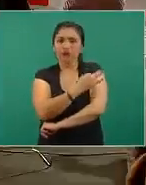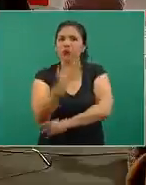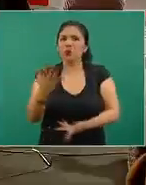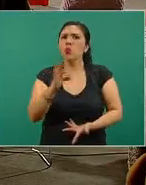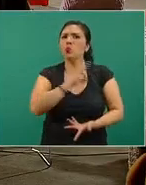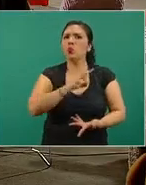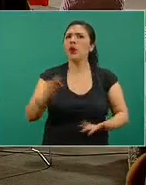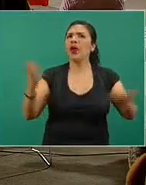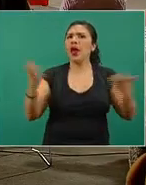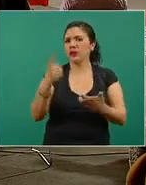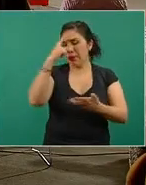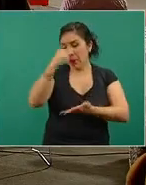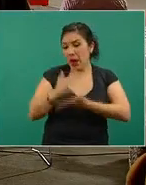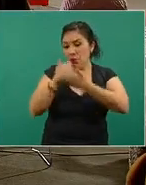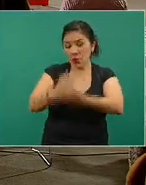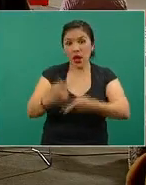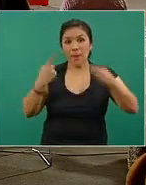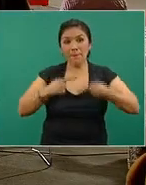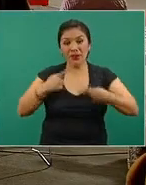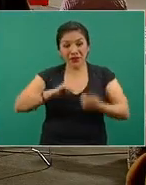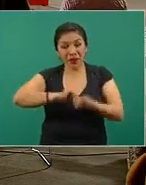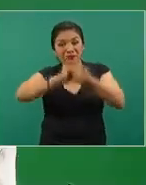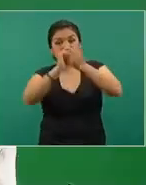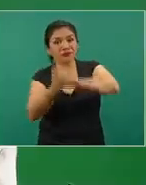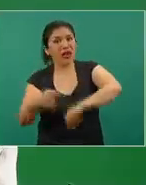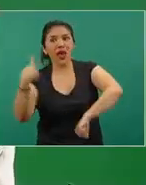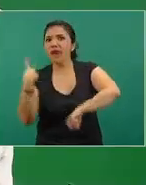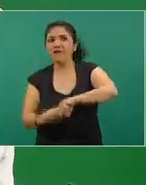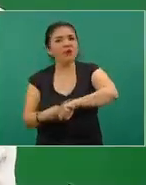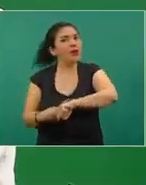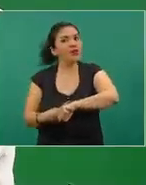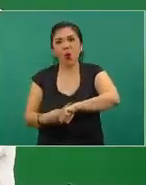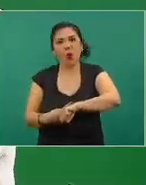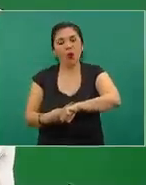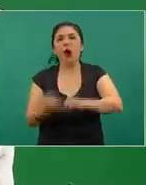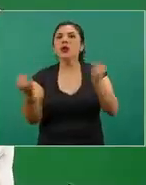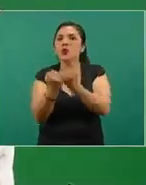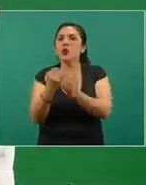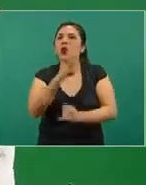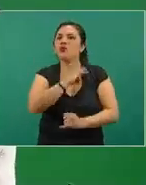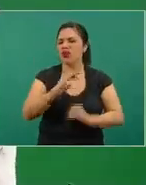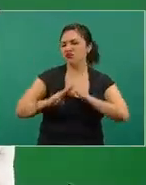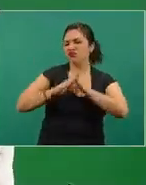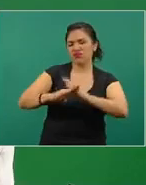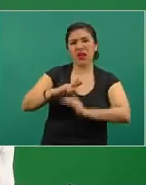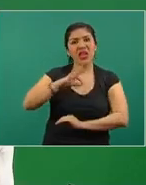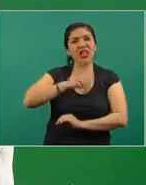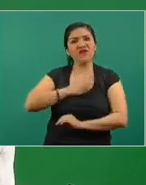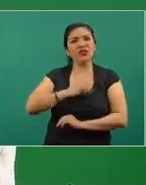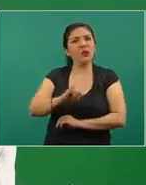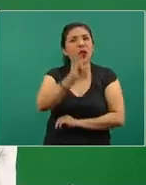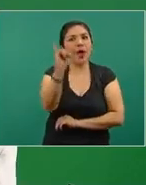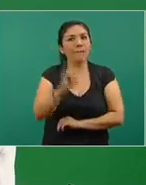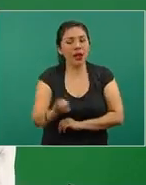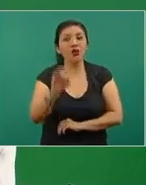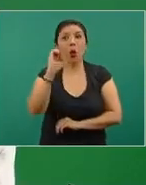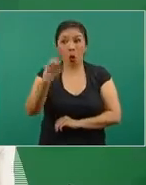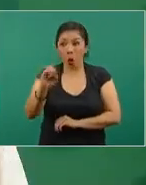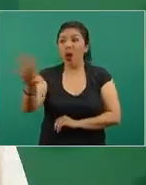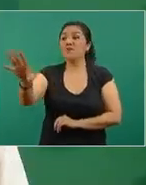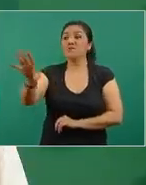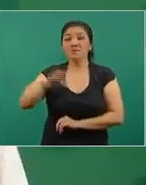no se enfermen, sino que incluso no se infecten o que si se infectan